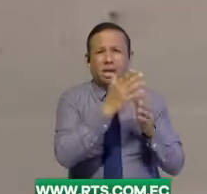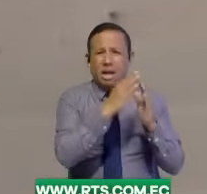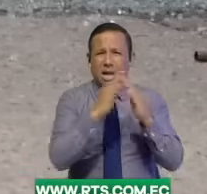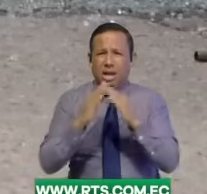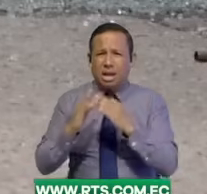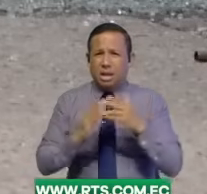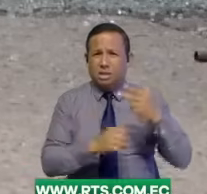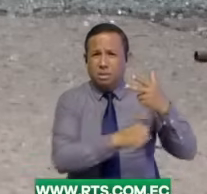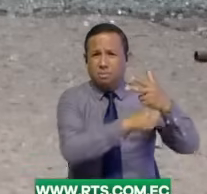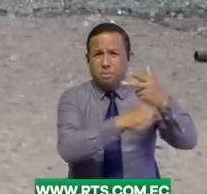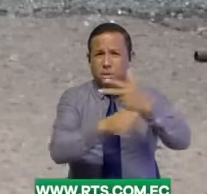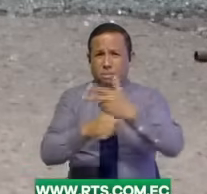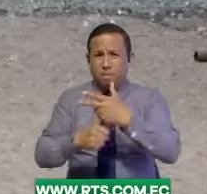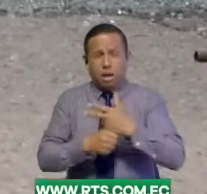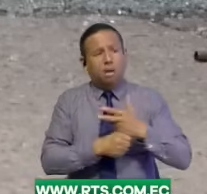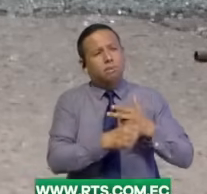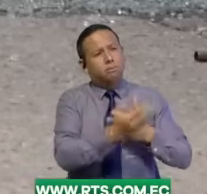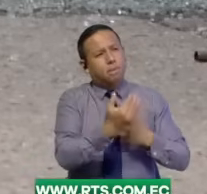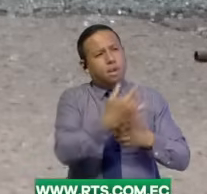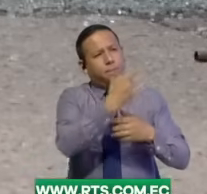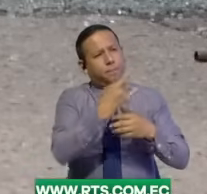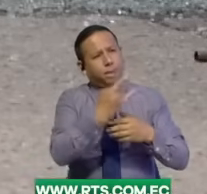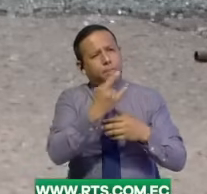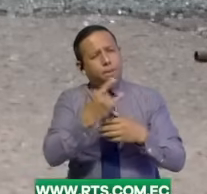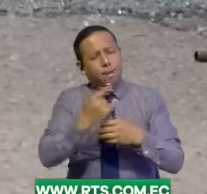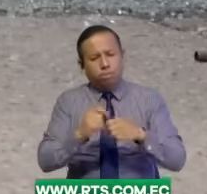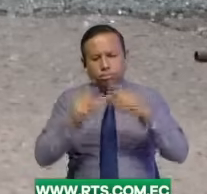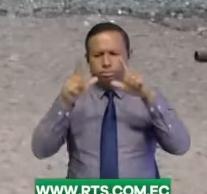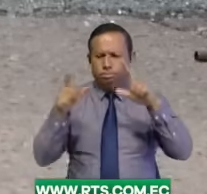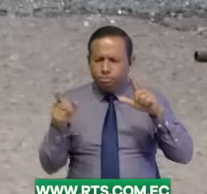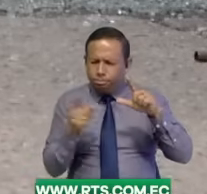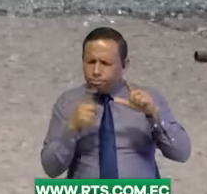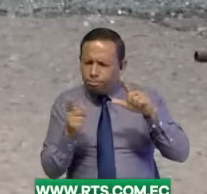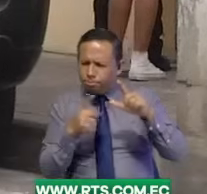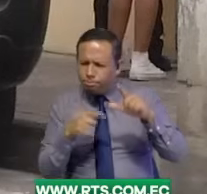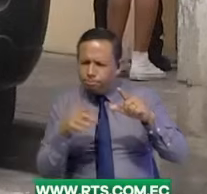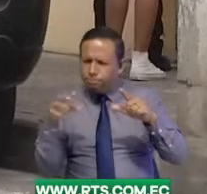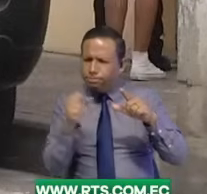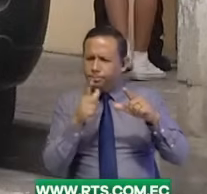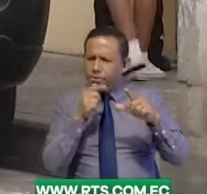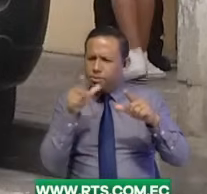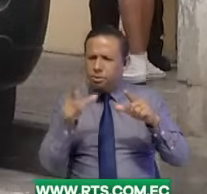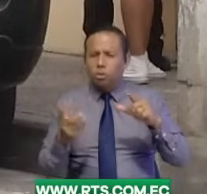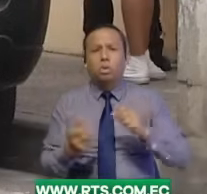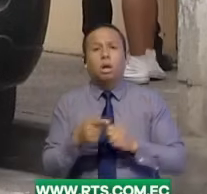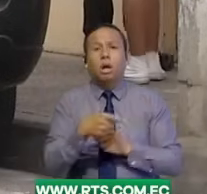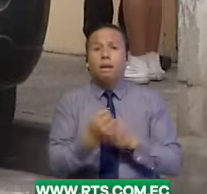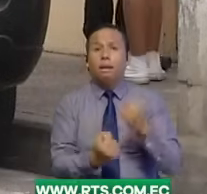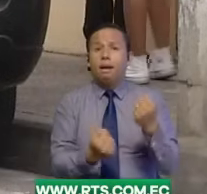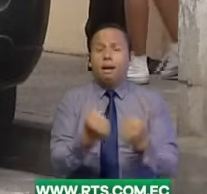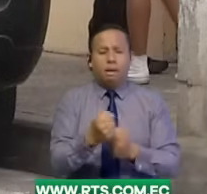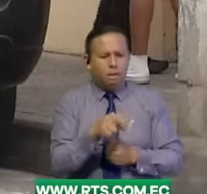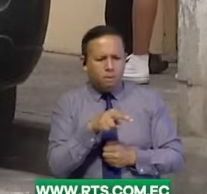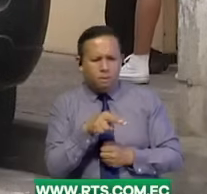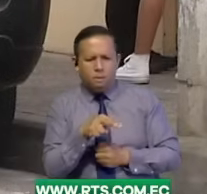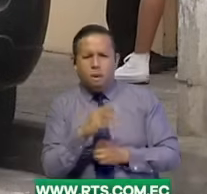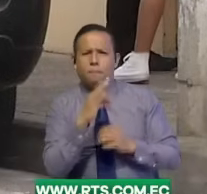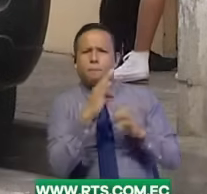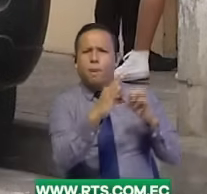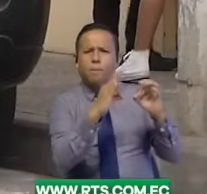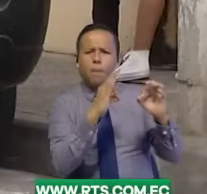de seguridad para analizarlos y así dar con el paradero de los sicarios. El vehículo presentaba varios